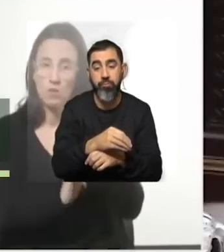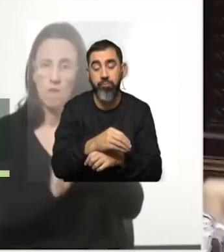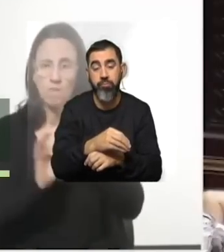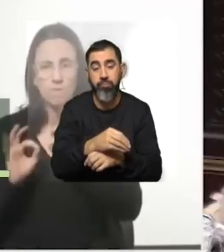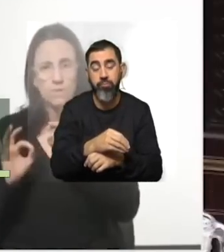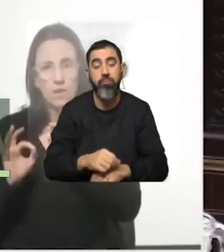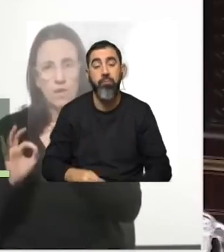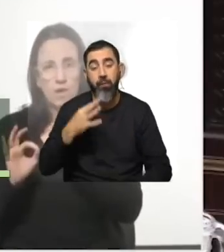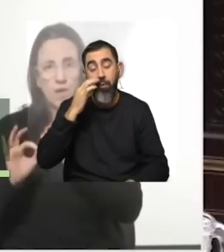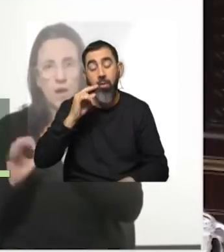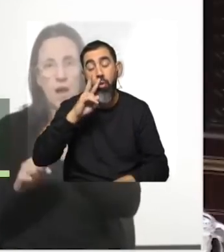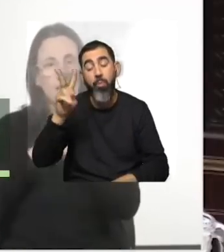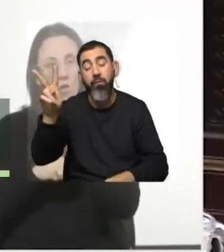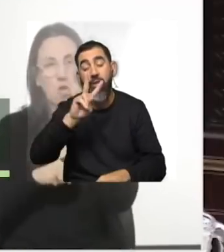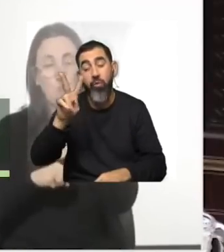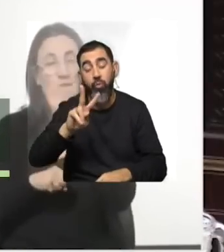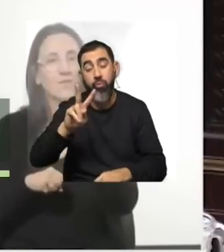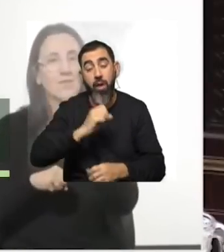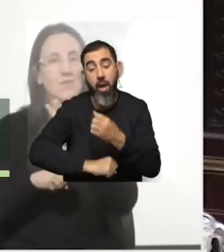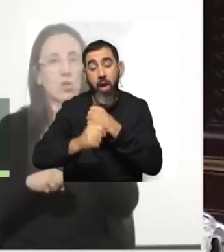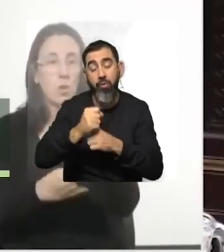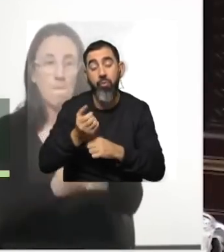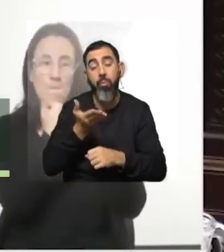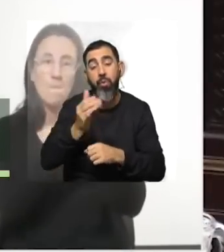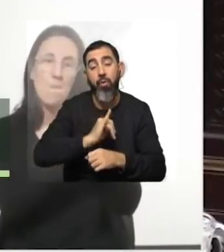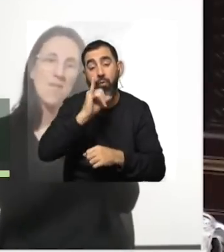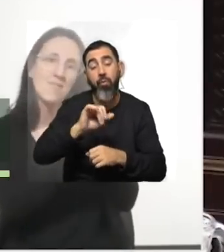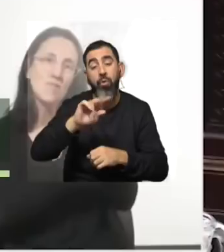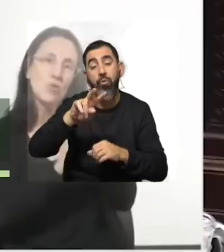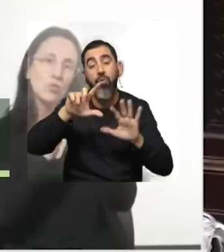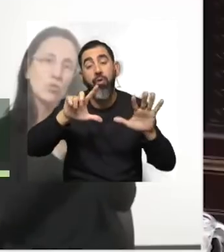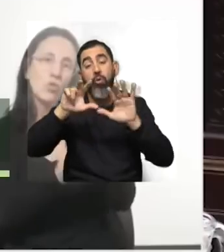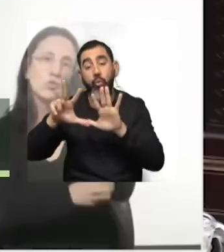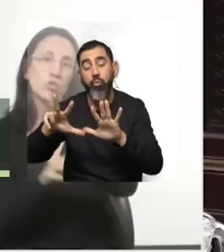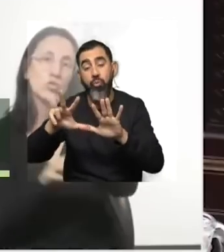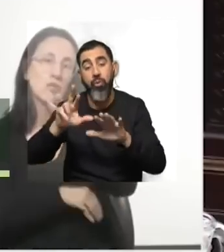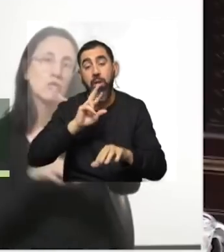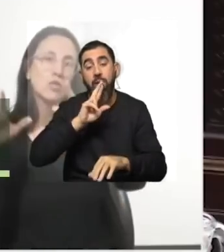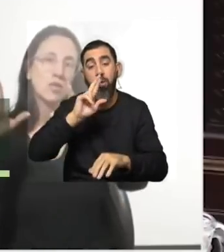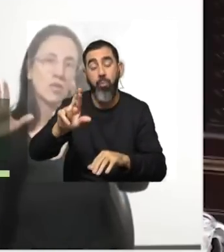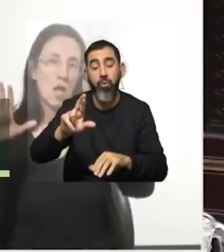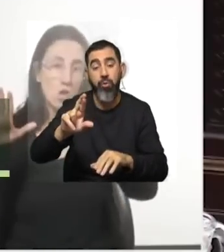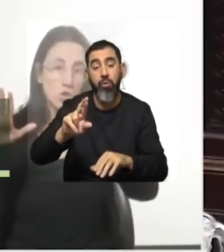señora presidenta, es que en el 2022 los pedidos de informes solicitados fueron 278,